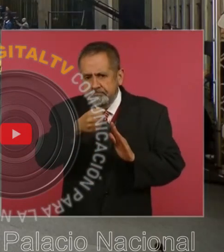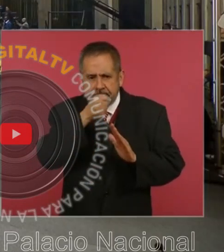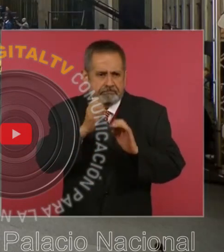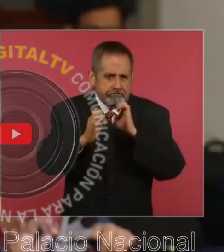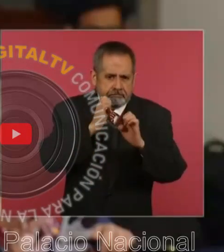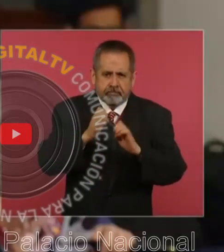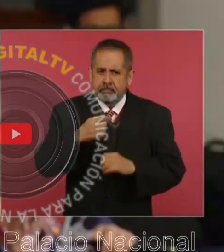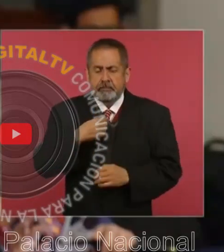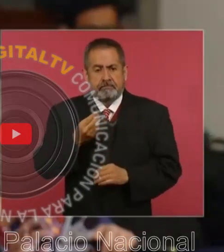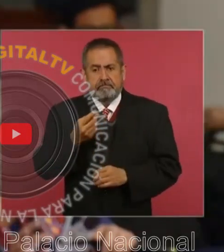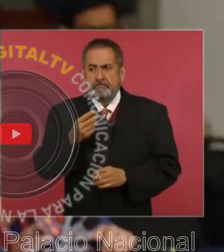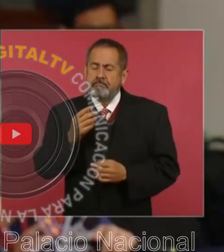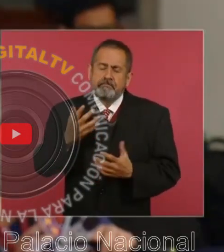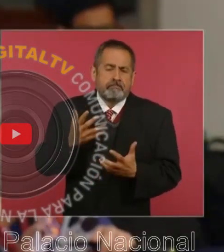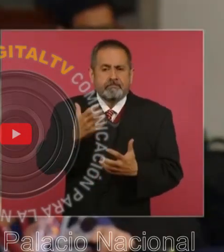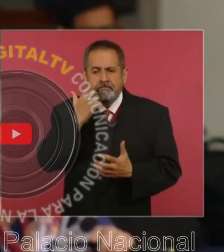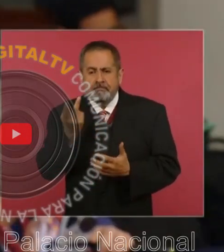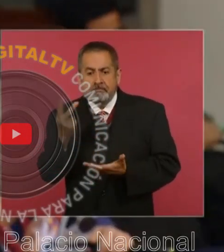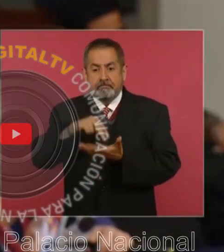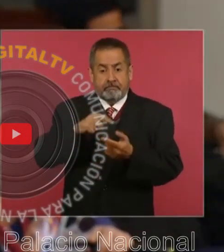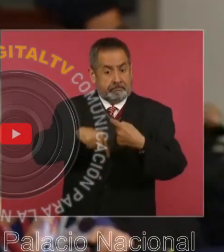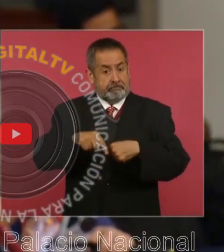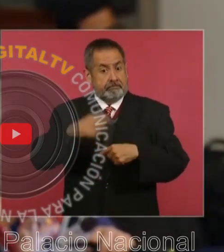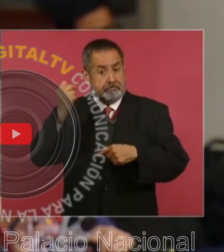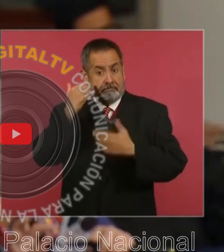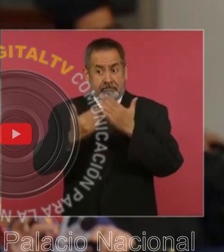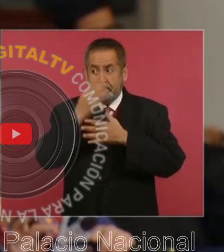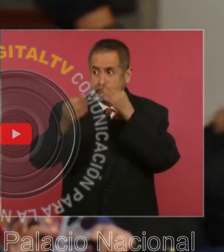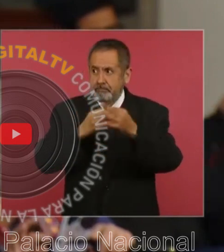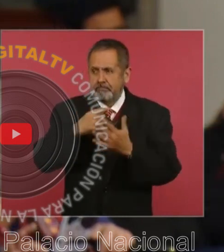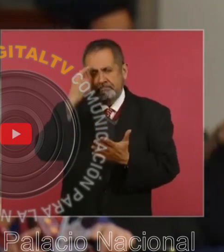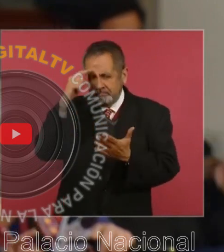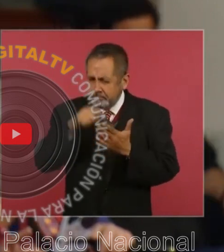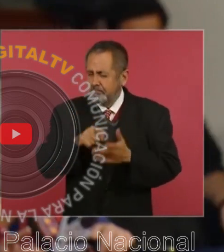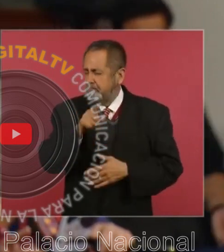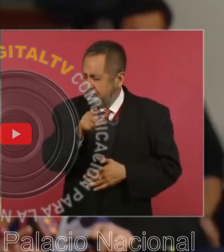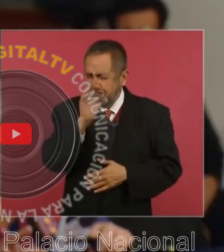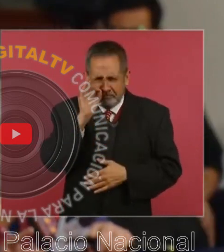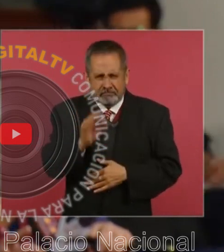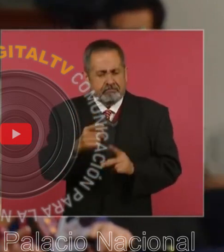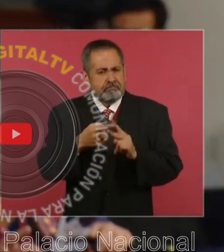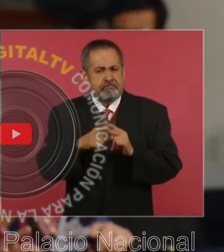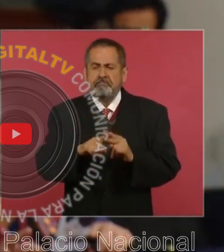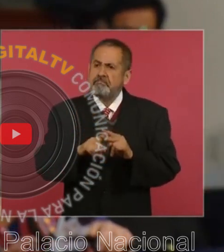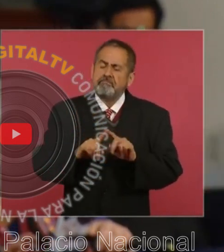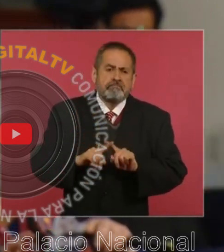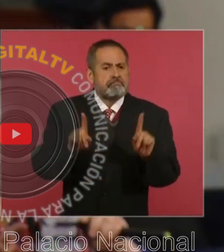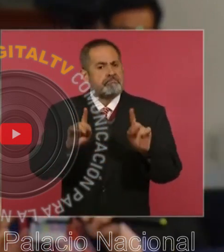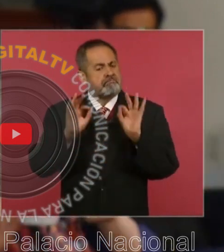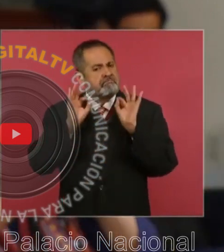tenía mucho interés en asistir a una mañanera porque creo que usted ha iniciado una forma